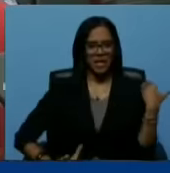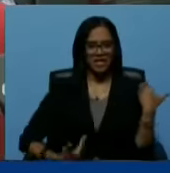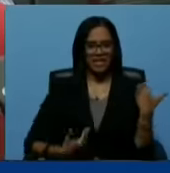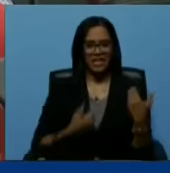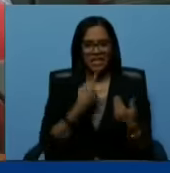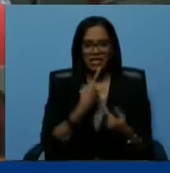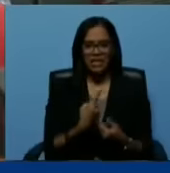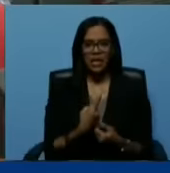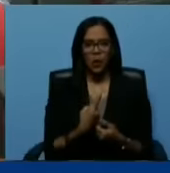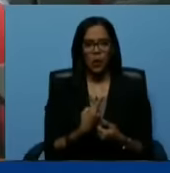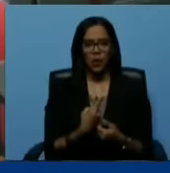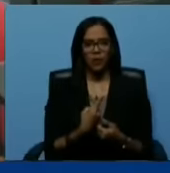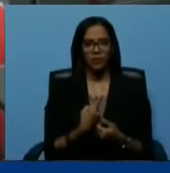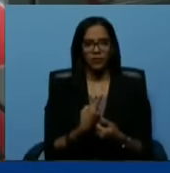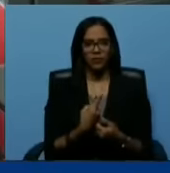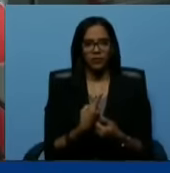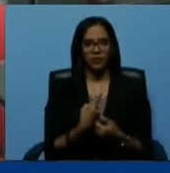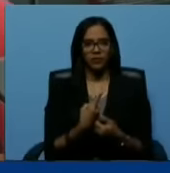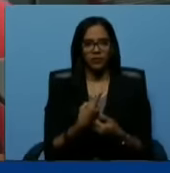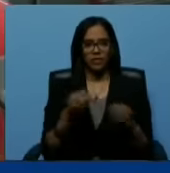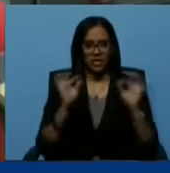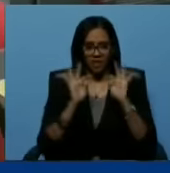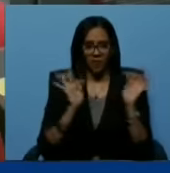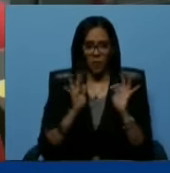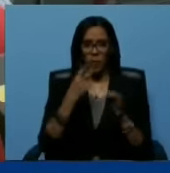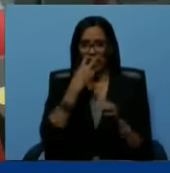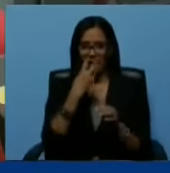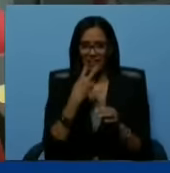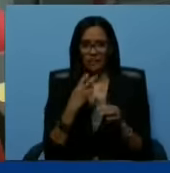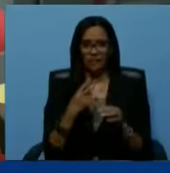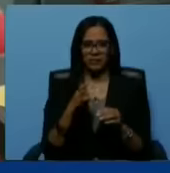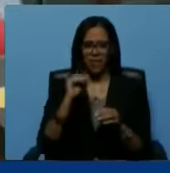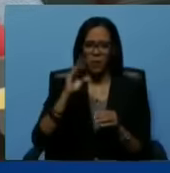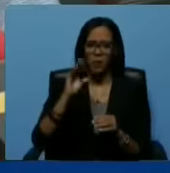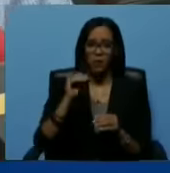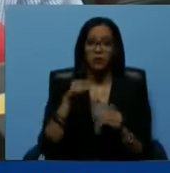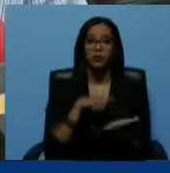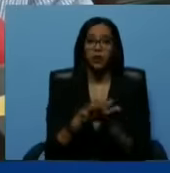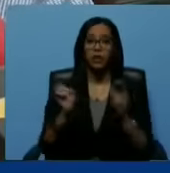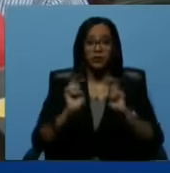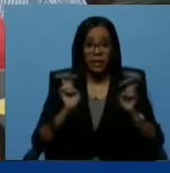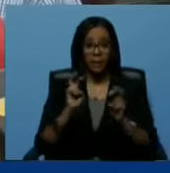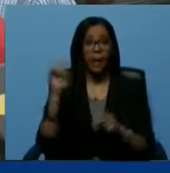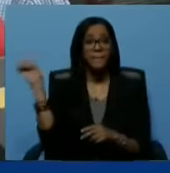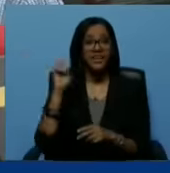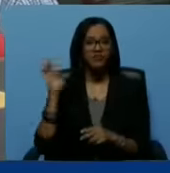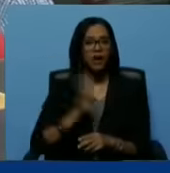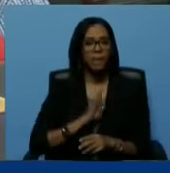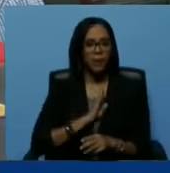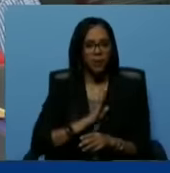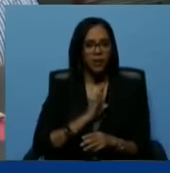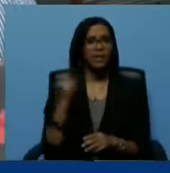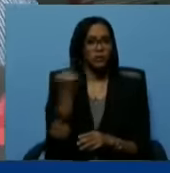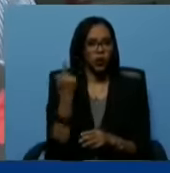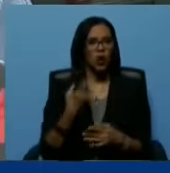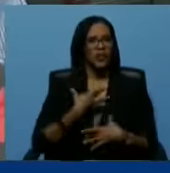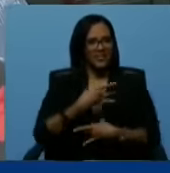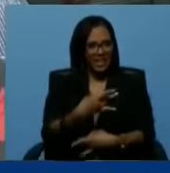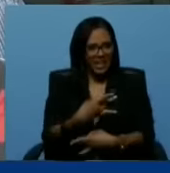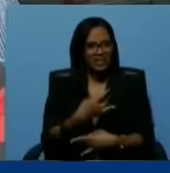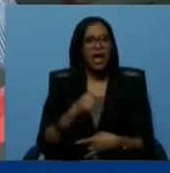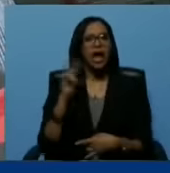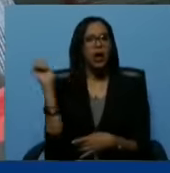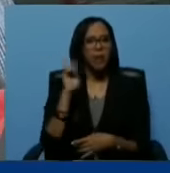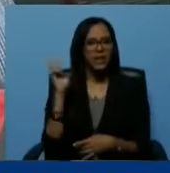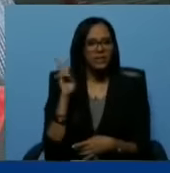declaró de manera intervencionista sobre los asuntos internos de Venezuela, que solo nos competen a los venezolanos, a las